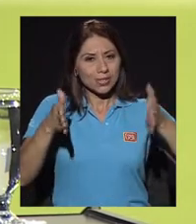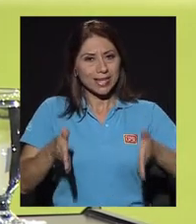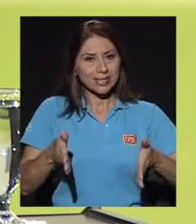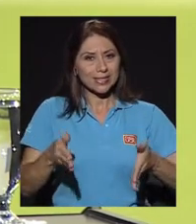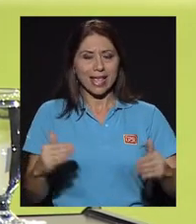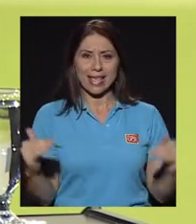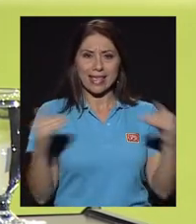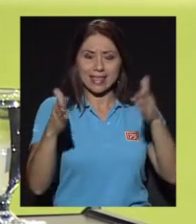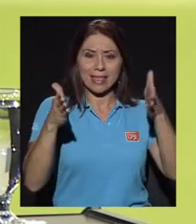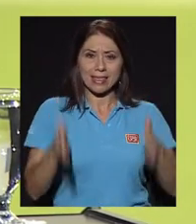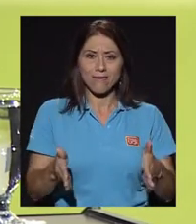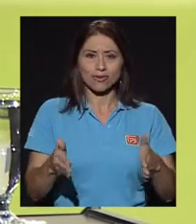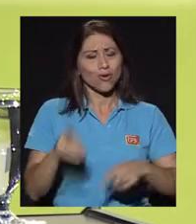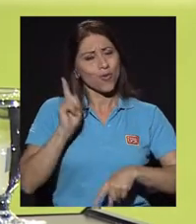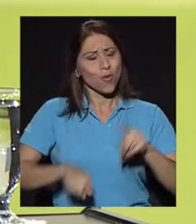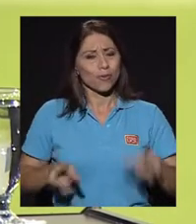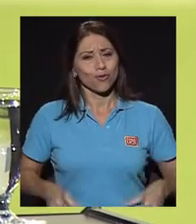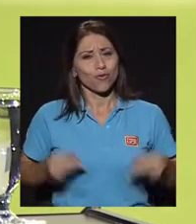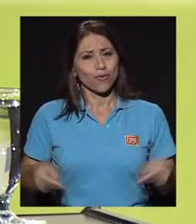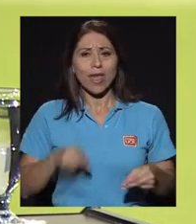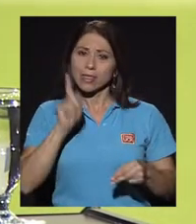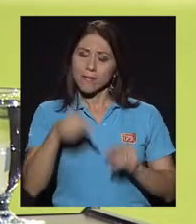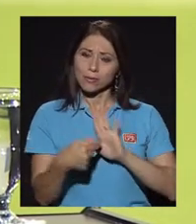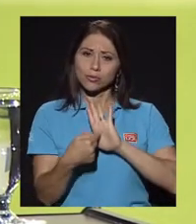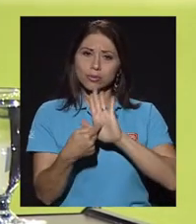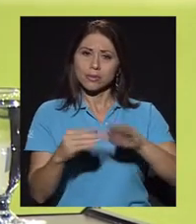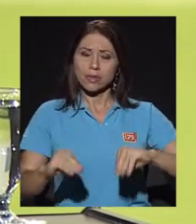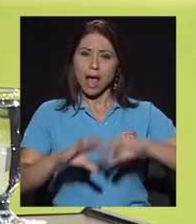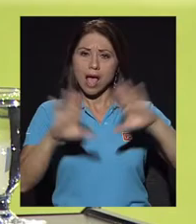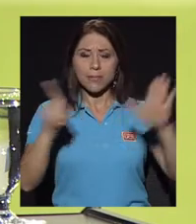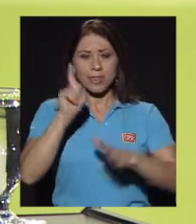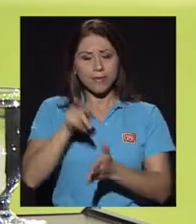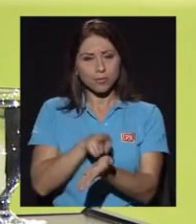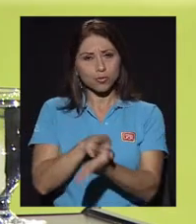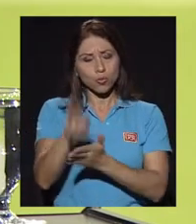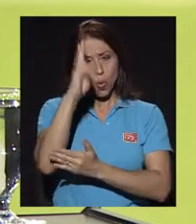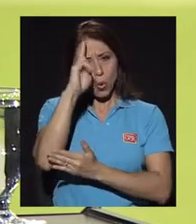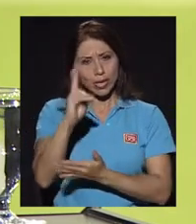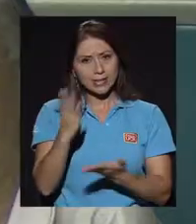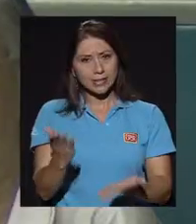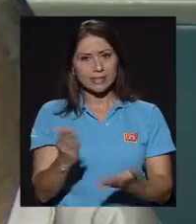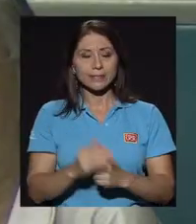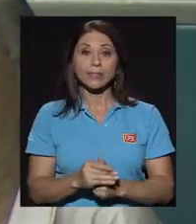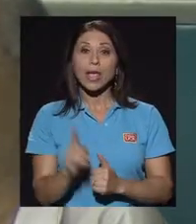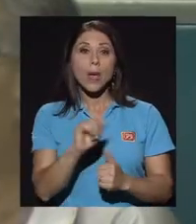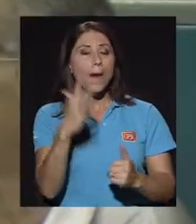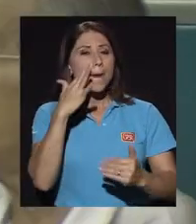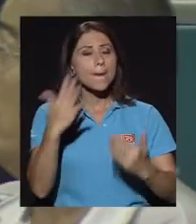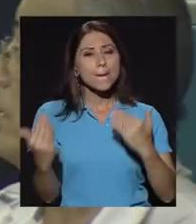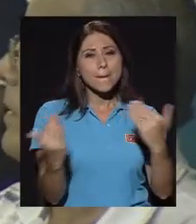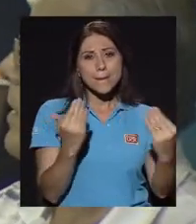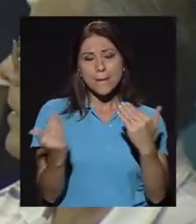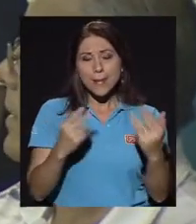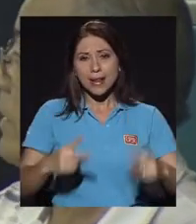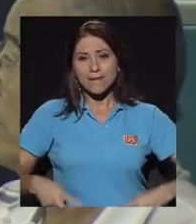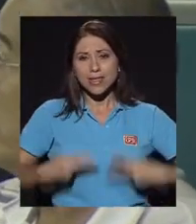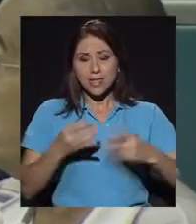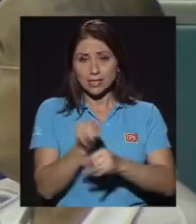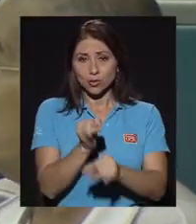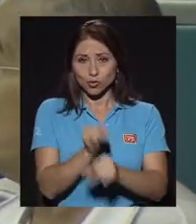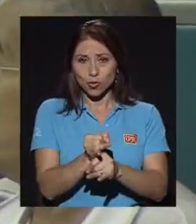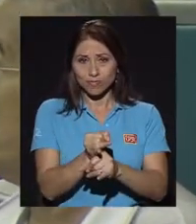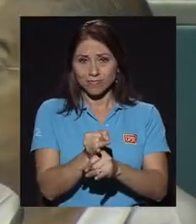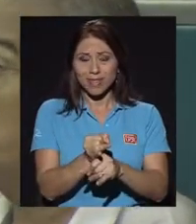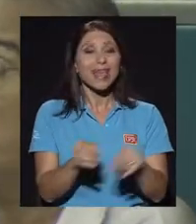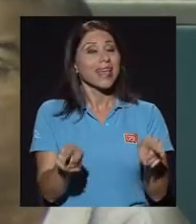equitativas, menos derrochadoras, más transparentes y honestas. De forma semejante a la vida institucional,